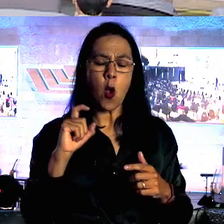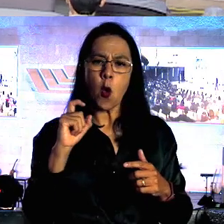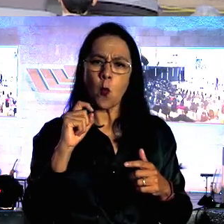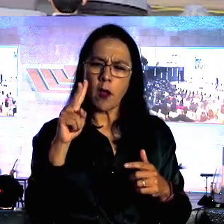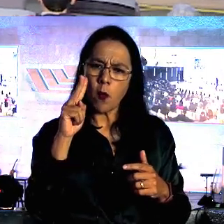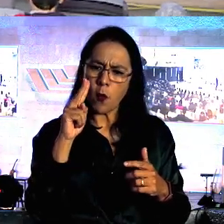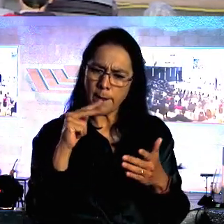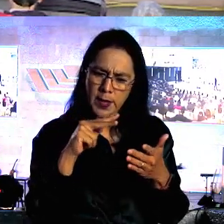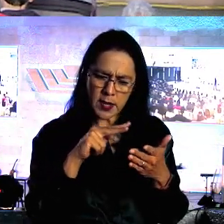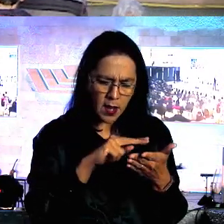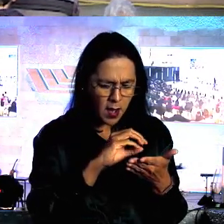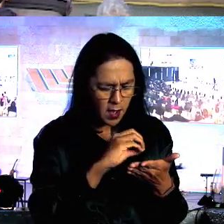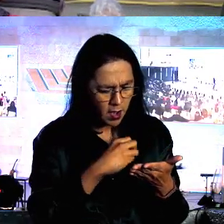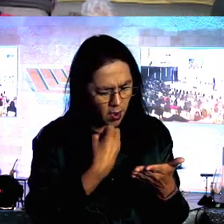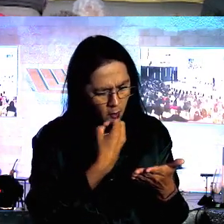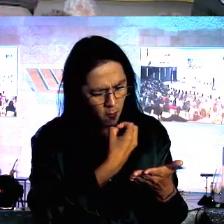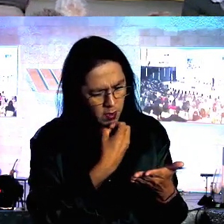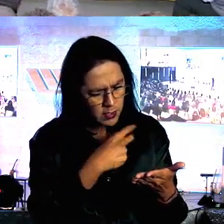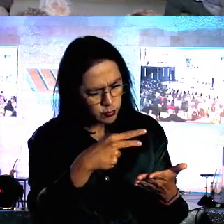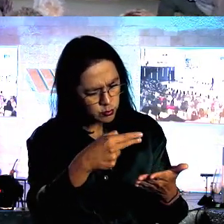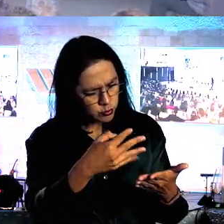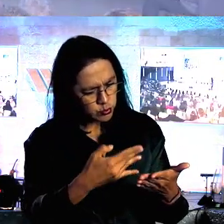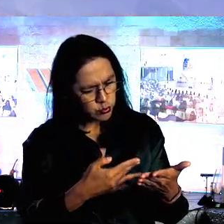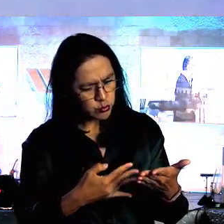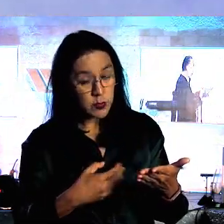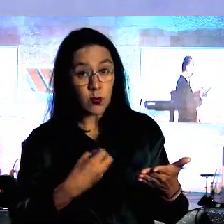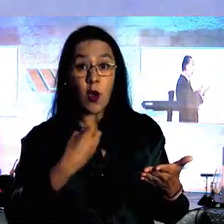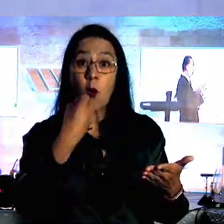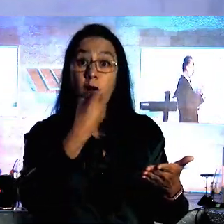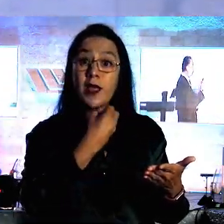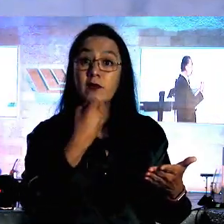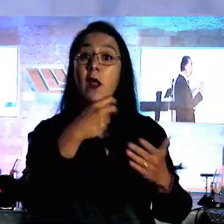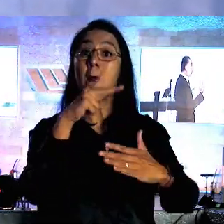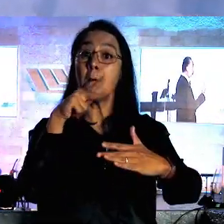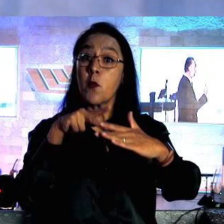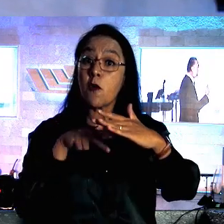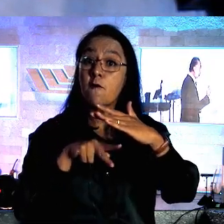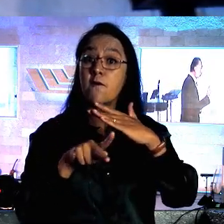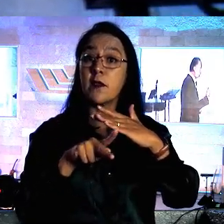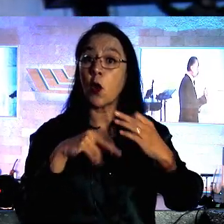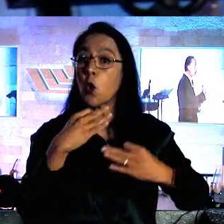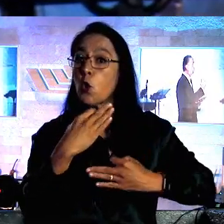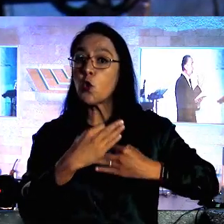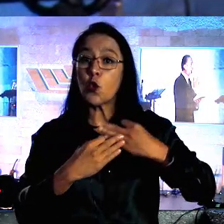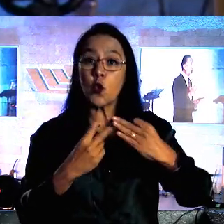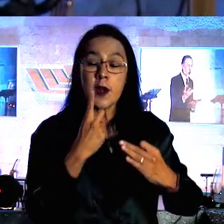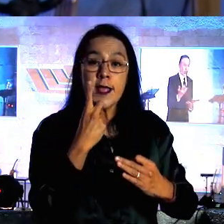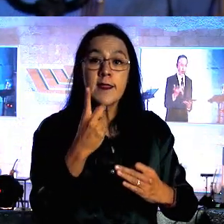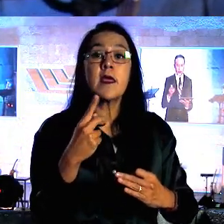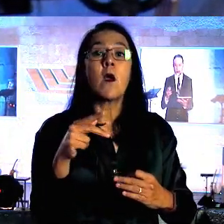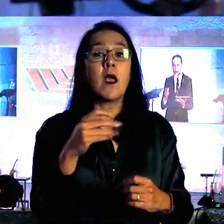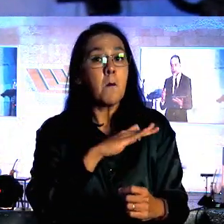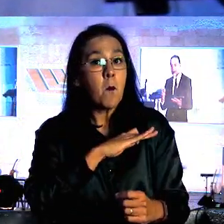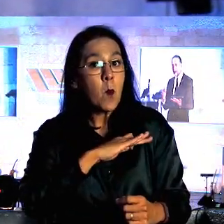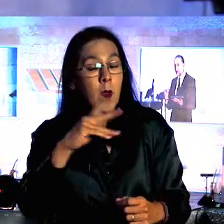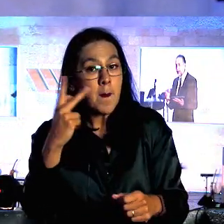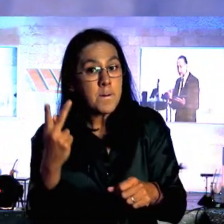esta oración, uno se da cuenta que es una oración profética. Porque todo lo que él dijo que podía llegar a ocurrir,